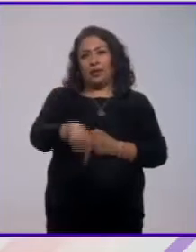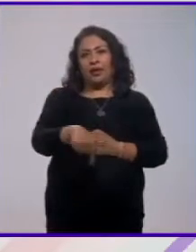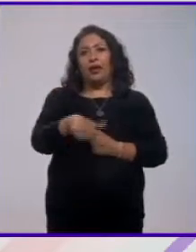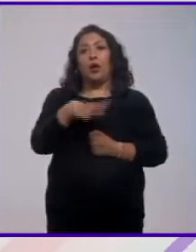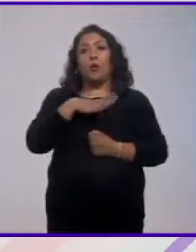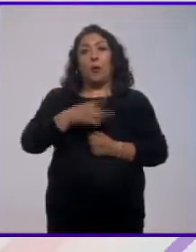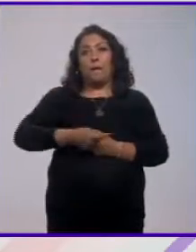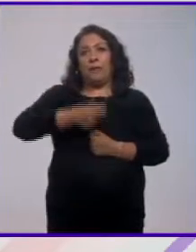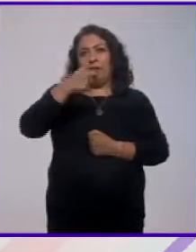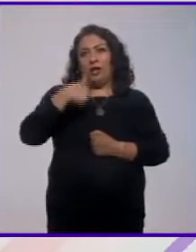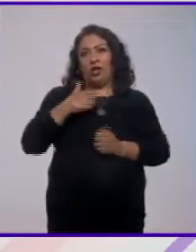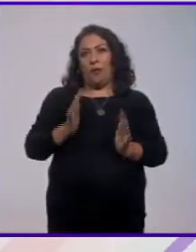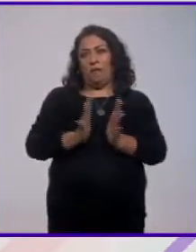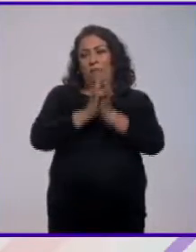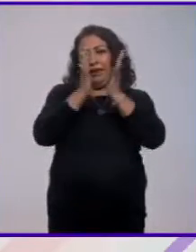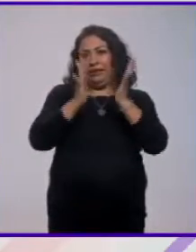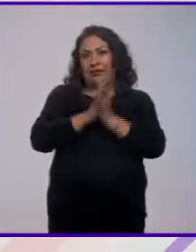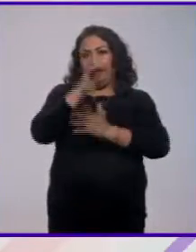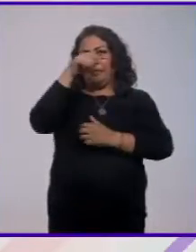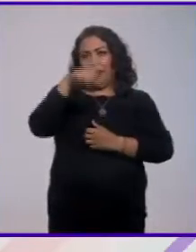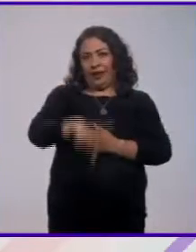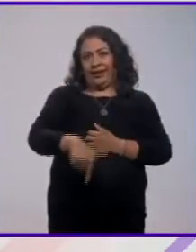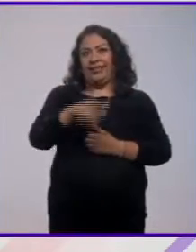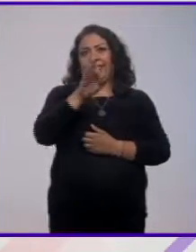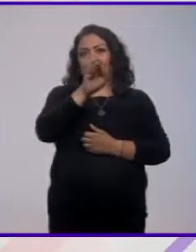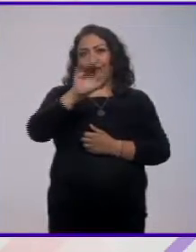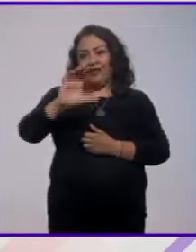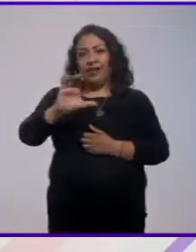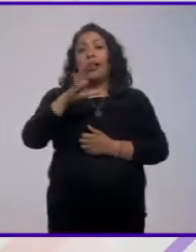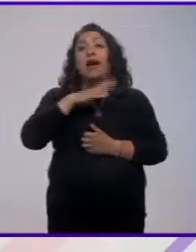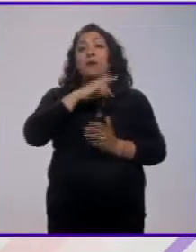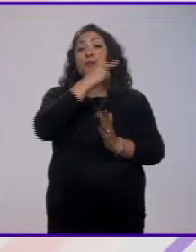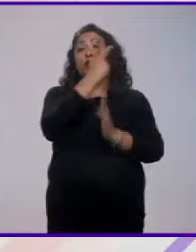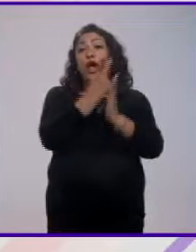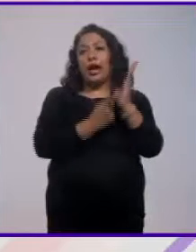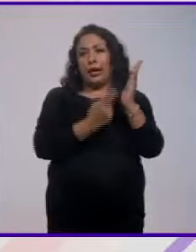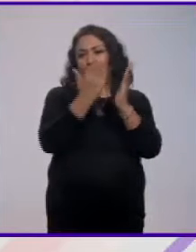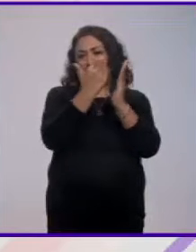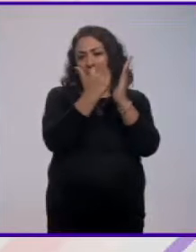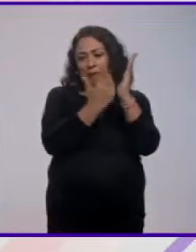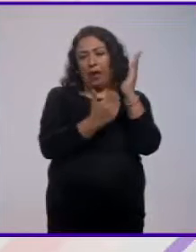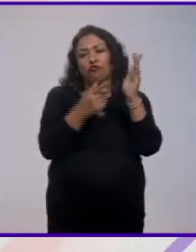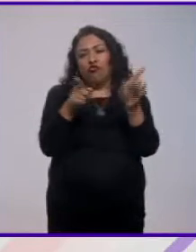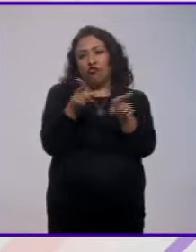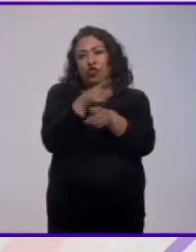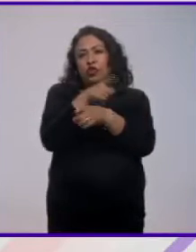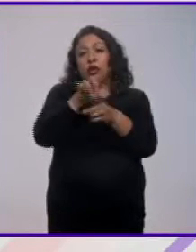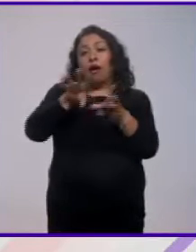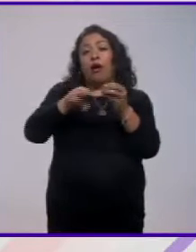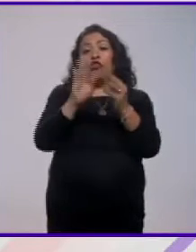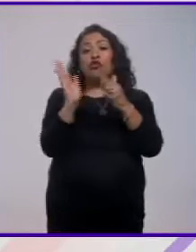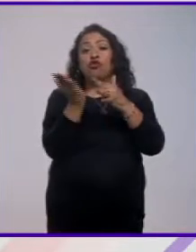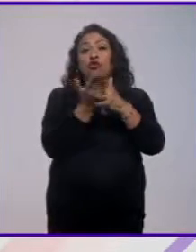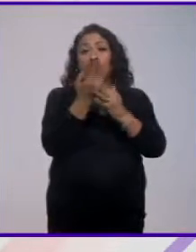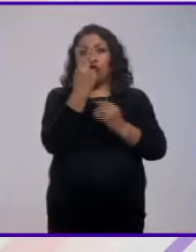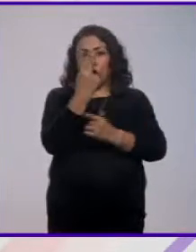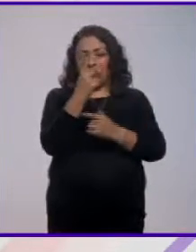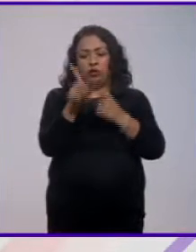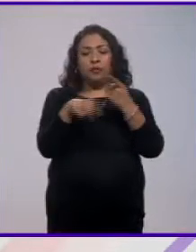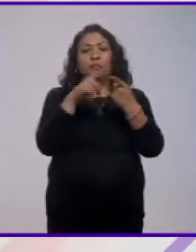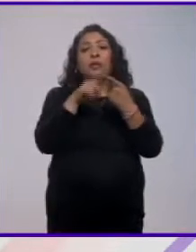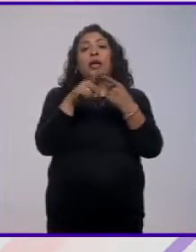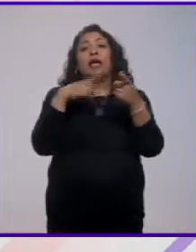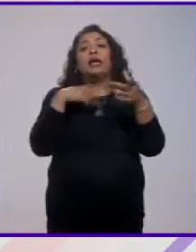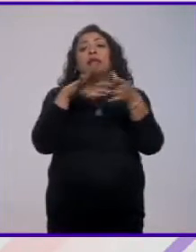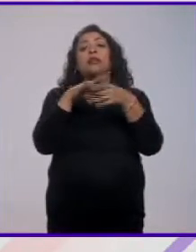en esta mi primera participación en el Festival Cervantino con un programa que comprende 2 partes, una que habla